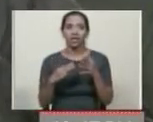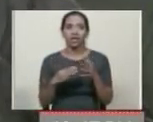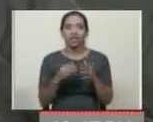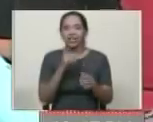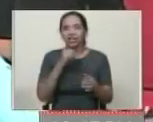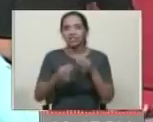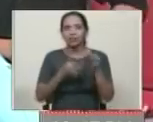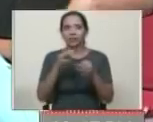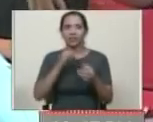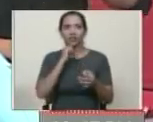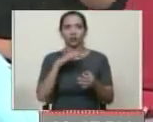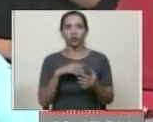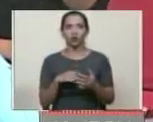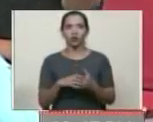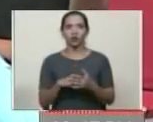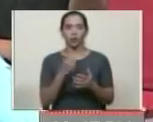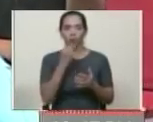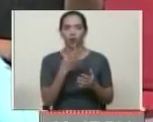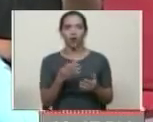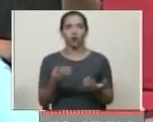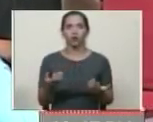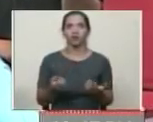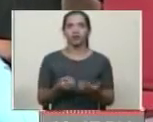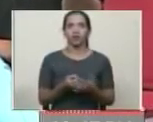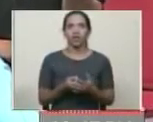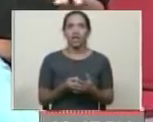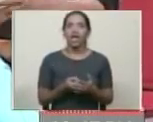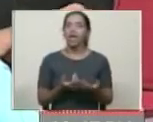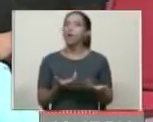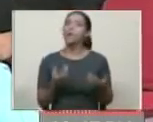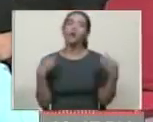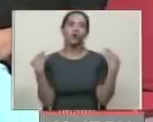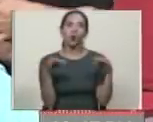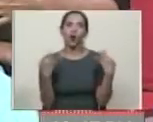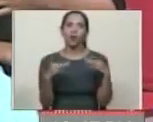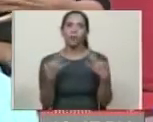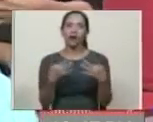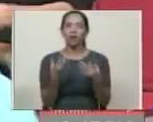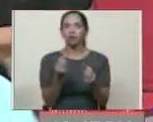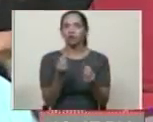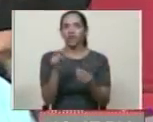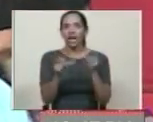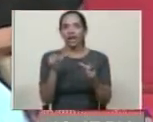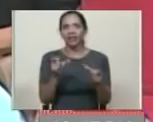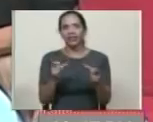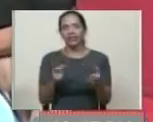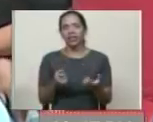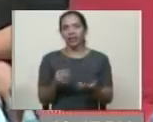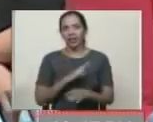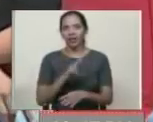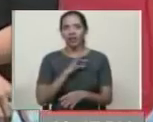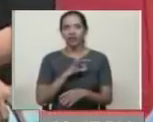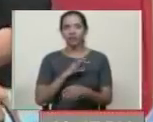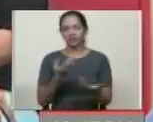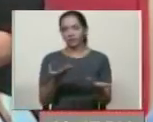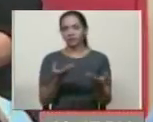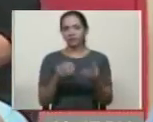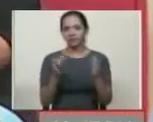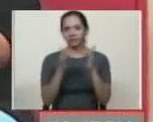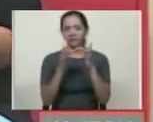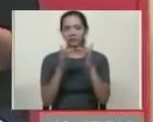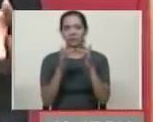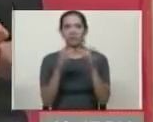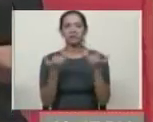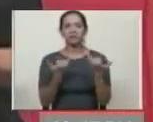este aparato, que es bastante común ahora que mucha gente lo tenga, que tenemos allí una penetración tecnológica en ese sentido,